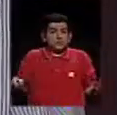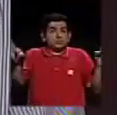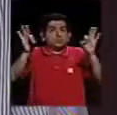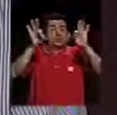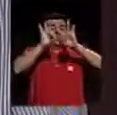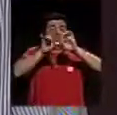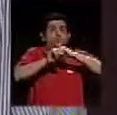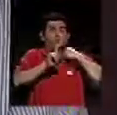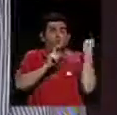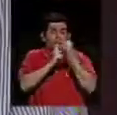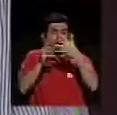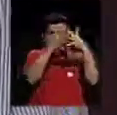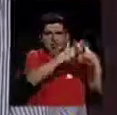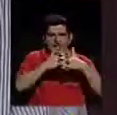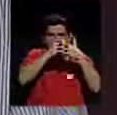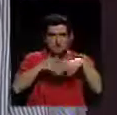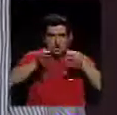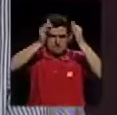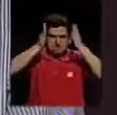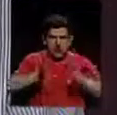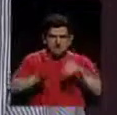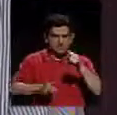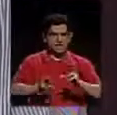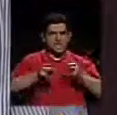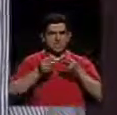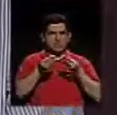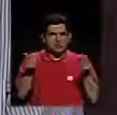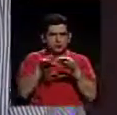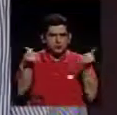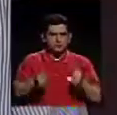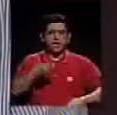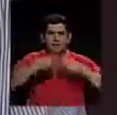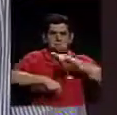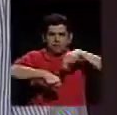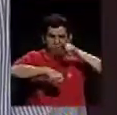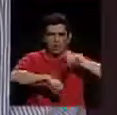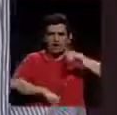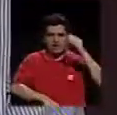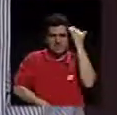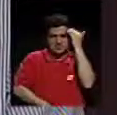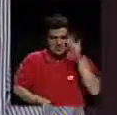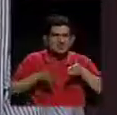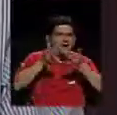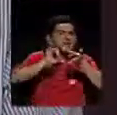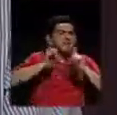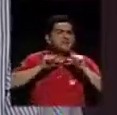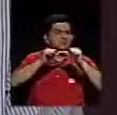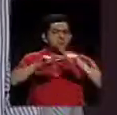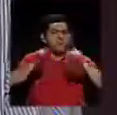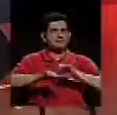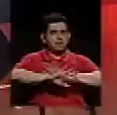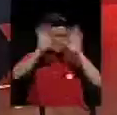para la sociedad norteamericana que ese magistrado que va a resolver los grandes temas nacionales se tiene que saber por dónde va a orientarse, pero eso se hace